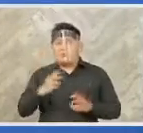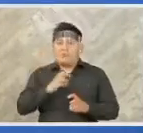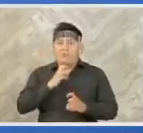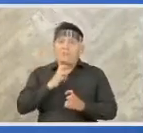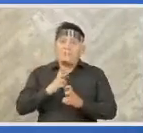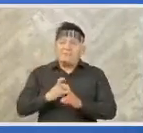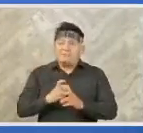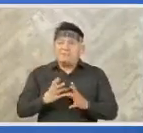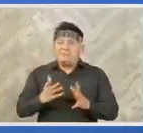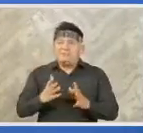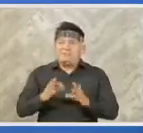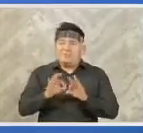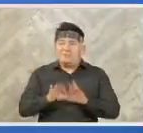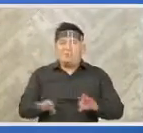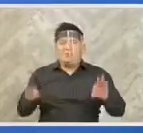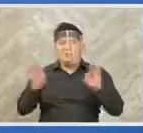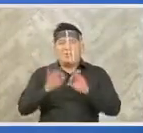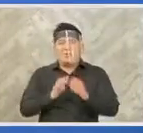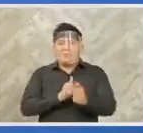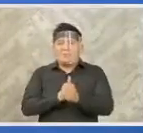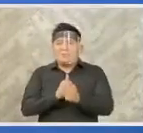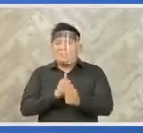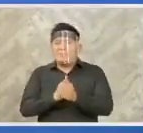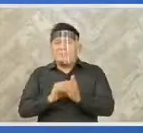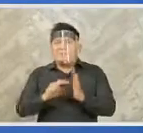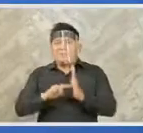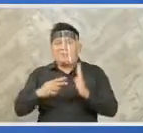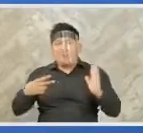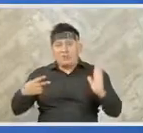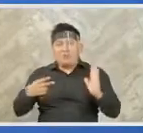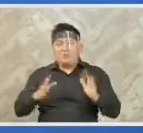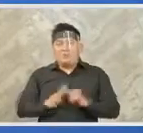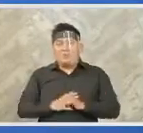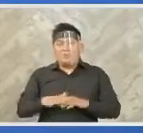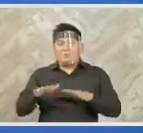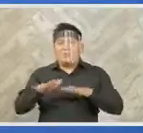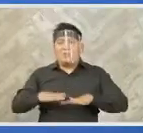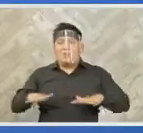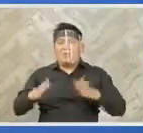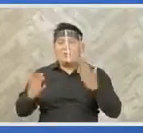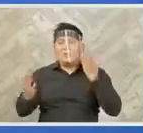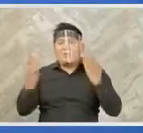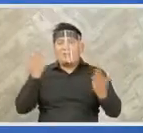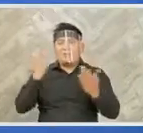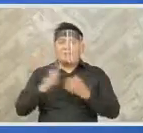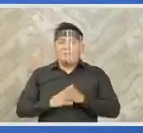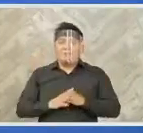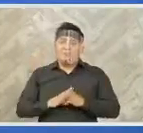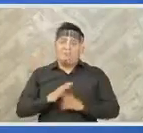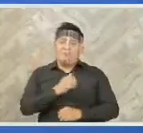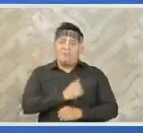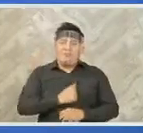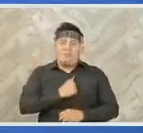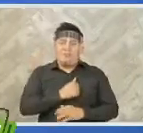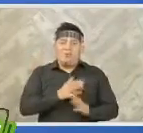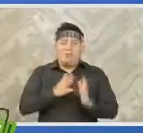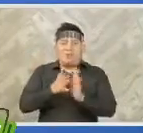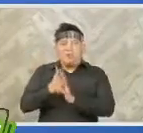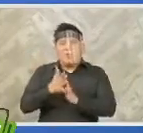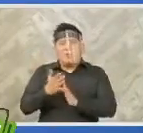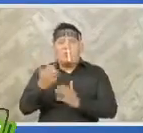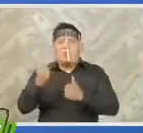la importancia de la asistencia técnica para todo el sector campesino. Así que me gustaría que pudieses contarnos unos